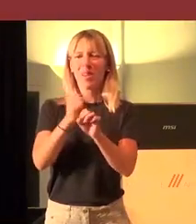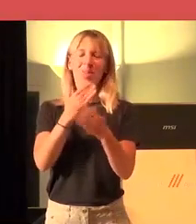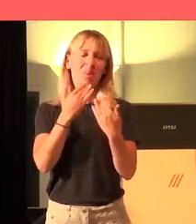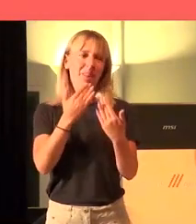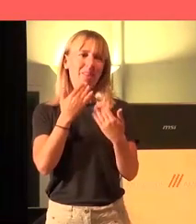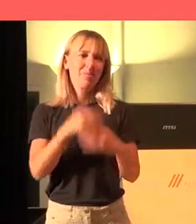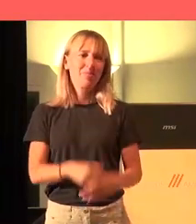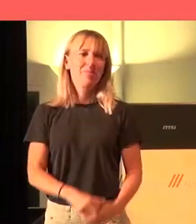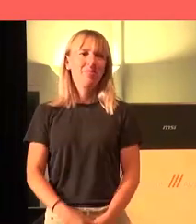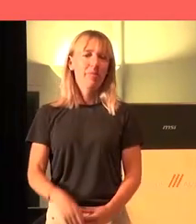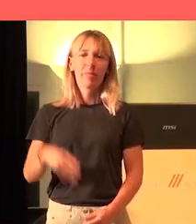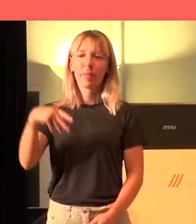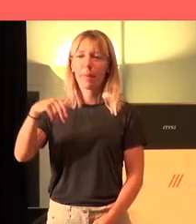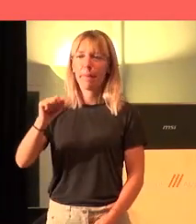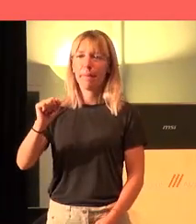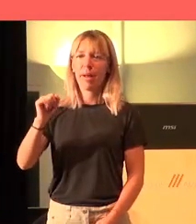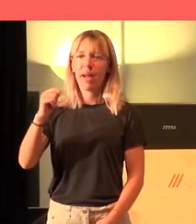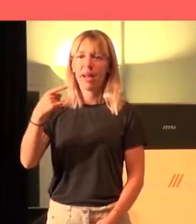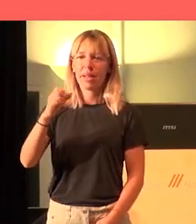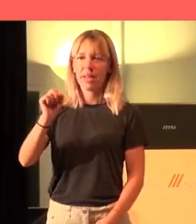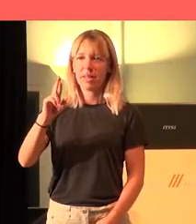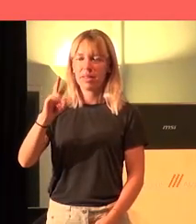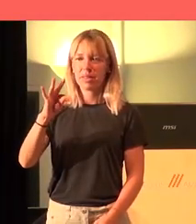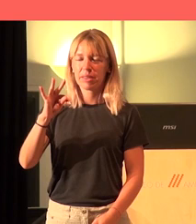Gracias. Marjorie,